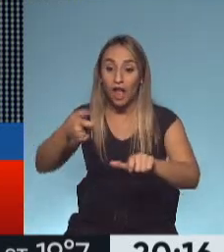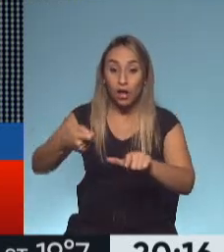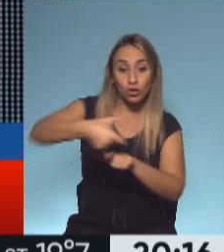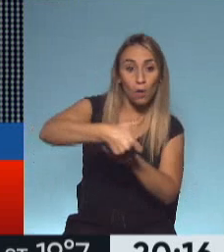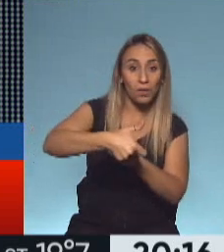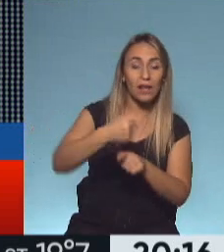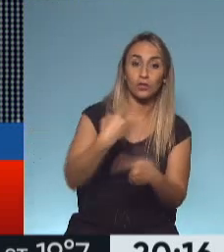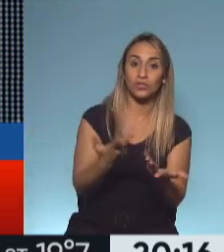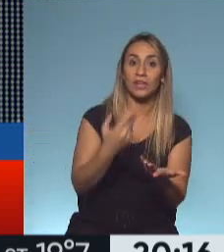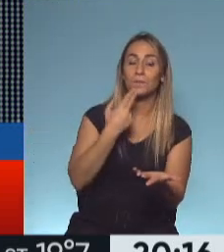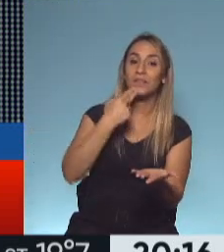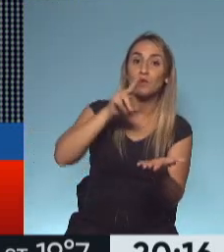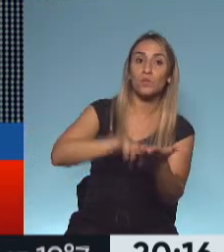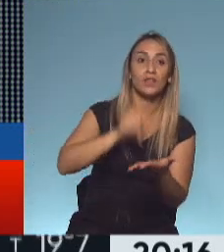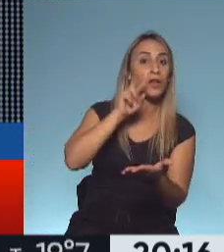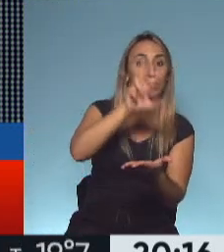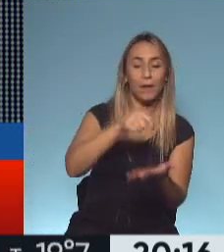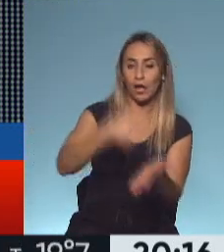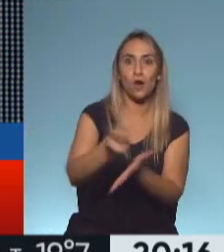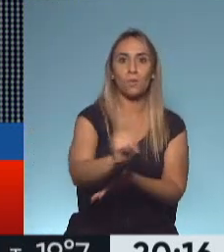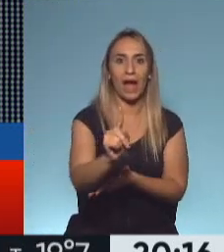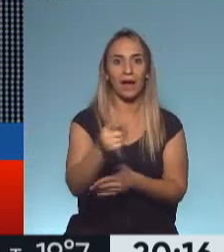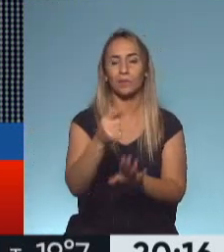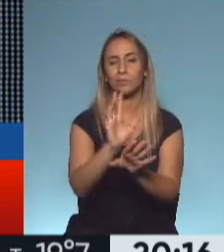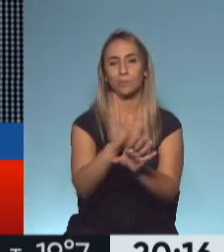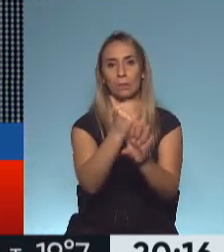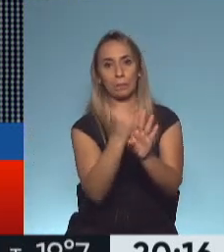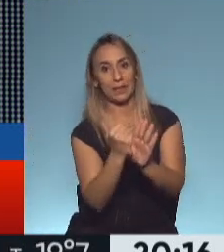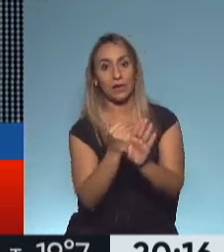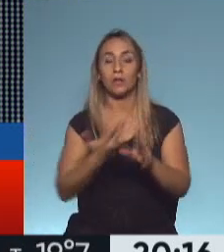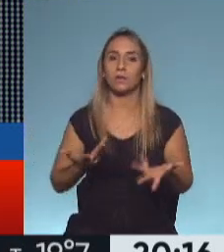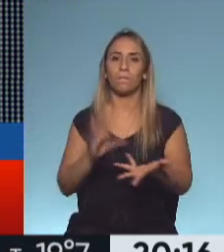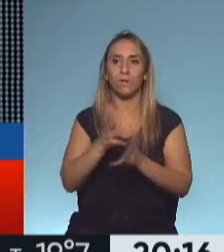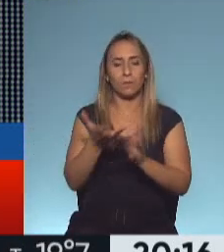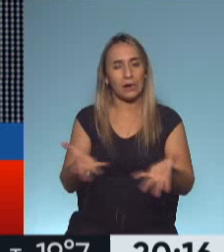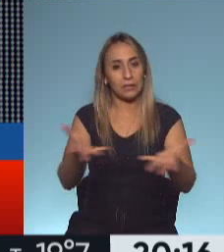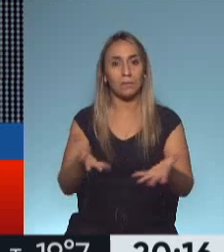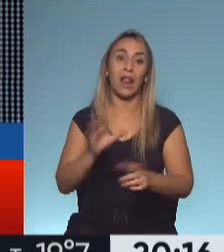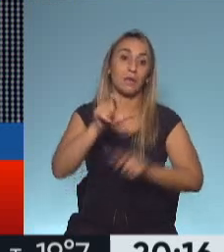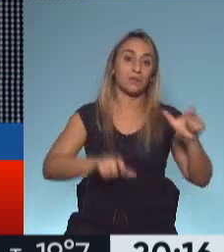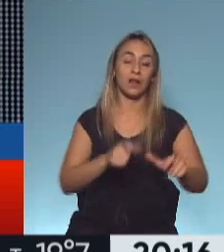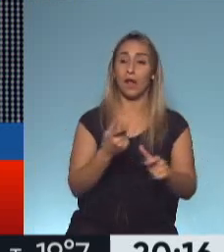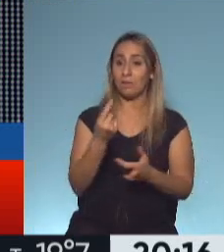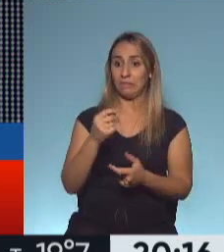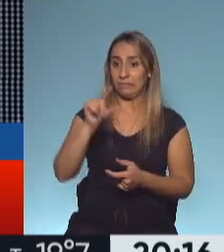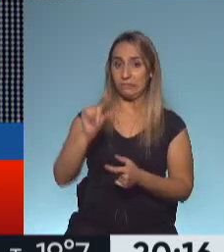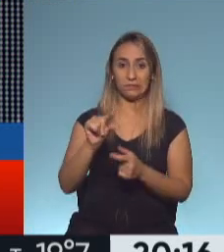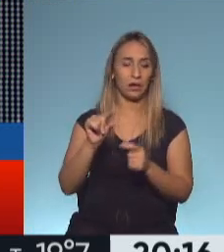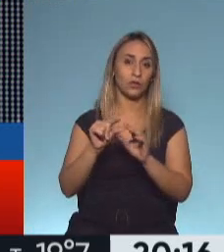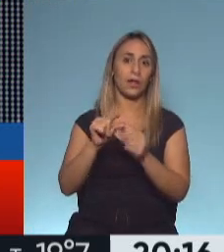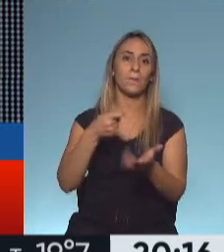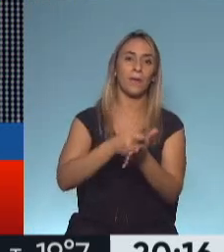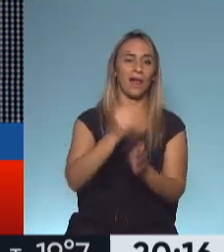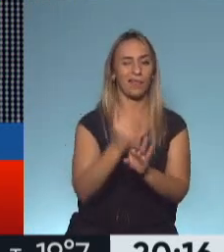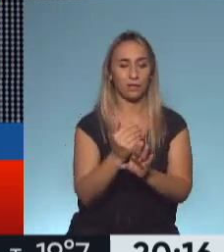una manera también de incentivar, no solo una cuestión de lógica tributaria, que el que tiene menos pague menos, sino de incentivar el consumo